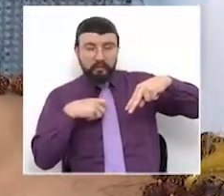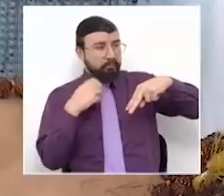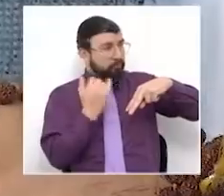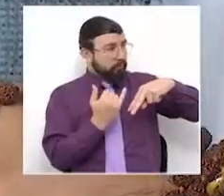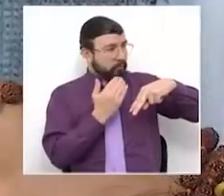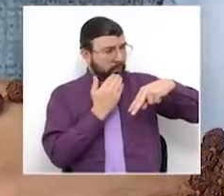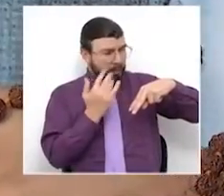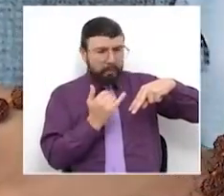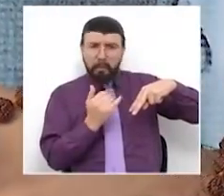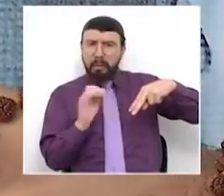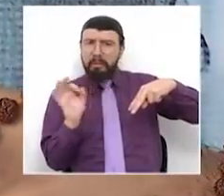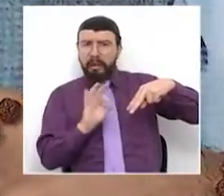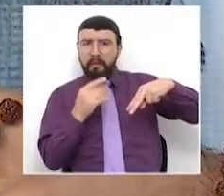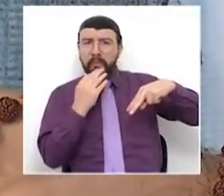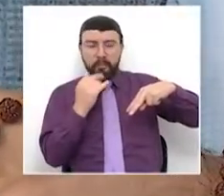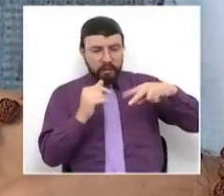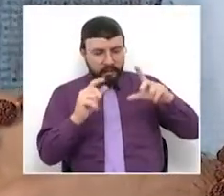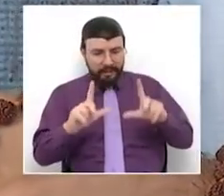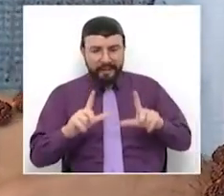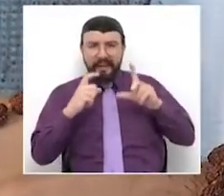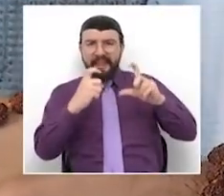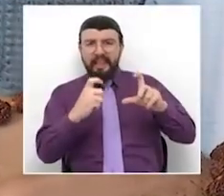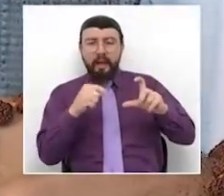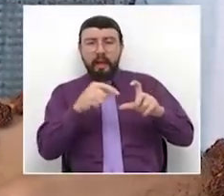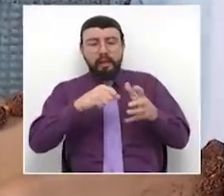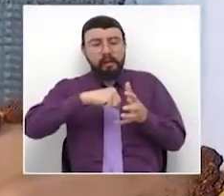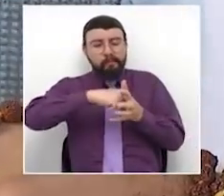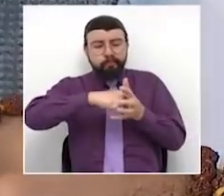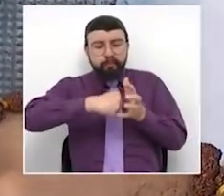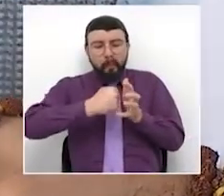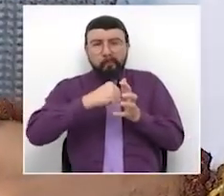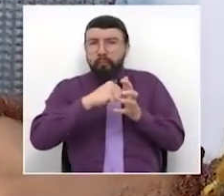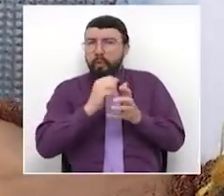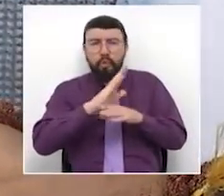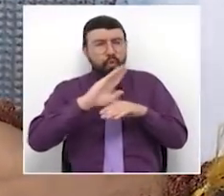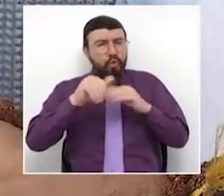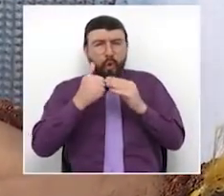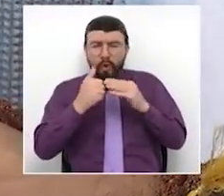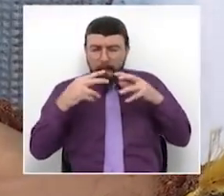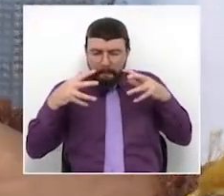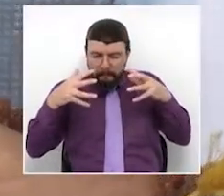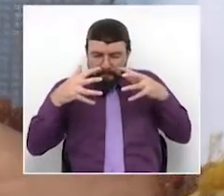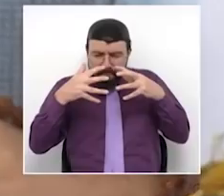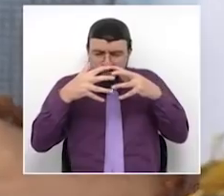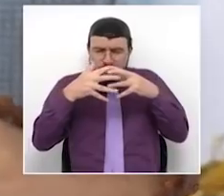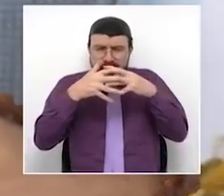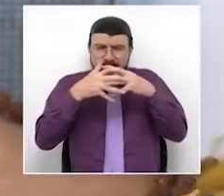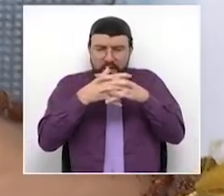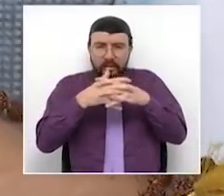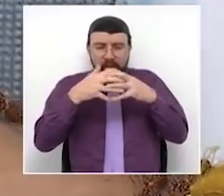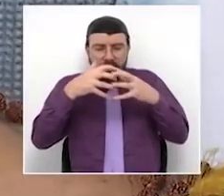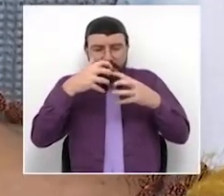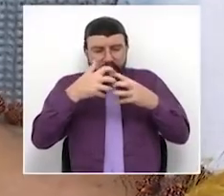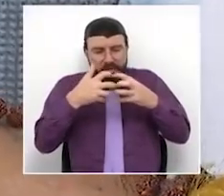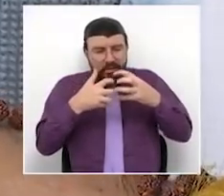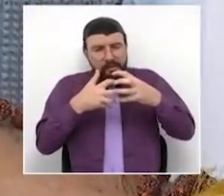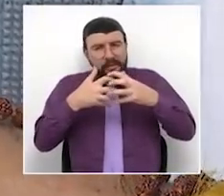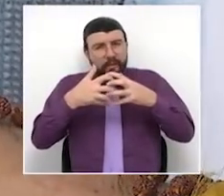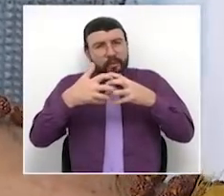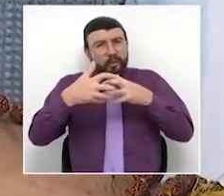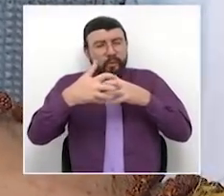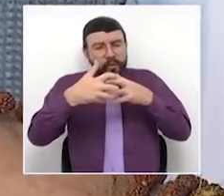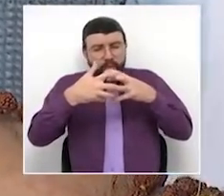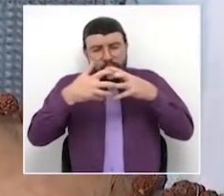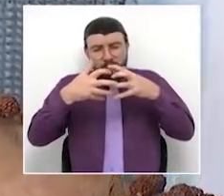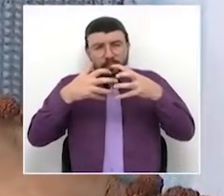está porque es un rayos X, va la rótula. Todo tiene que engranar, tiene que hacer un deslizamiento muy